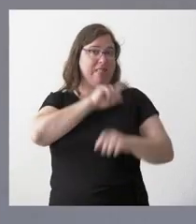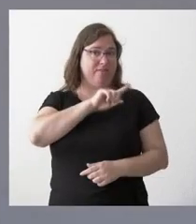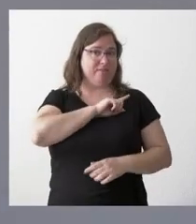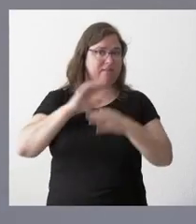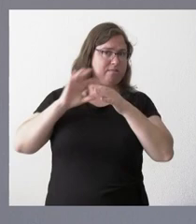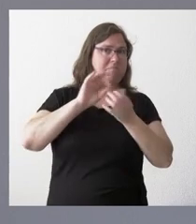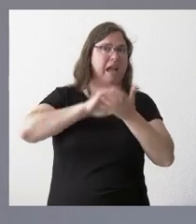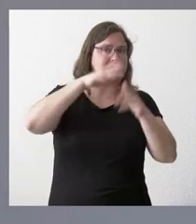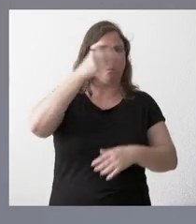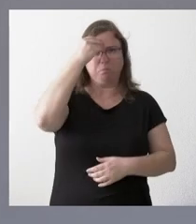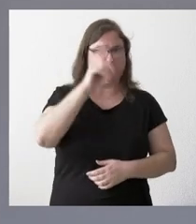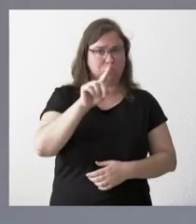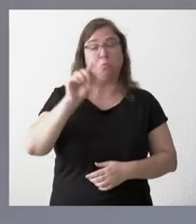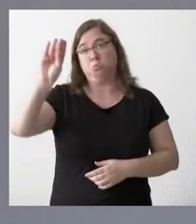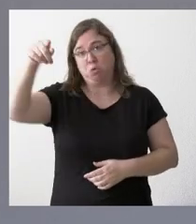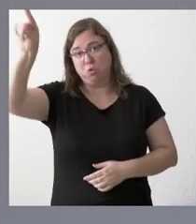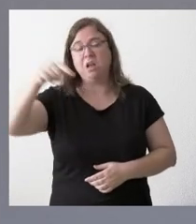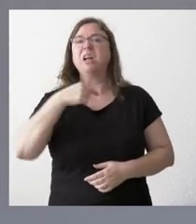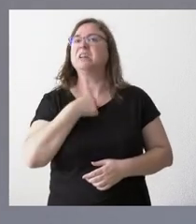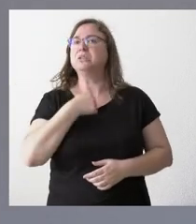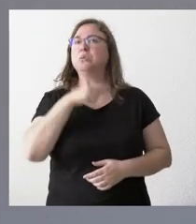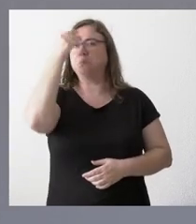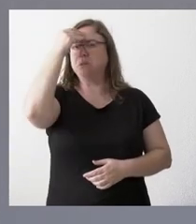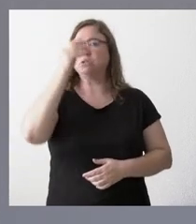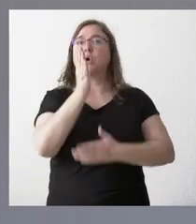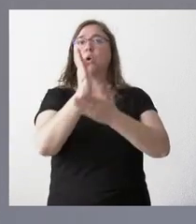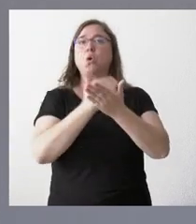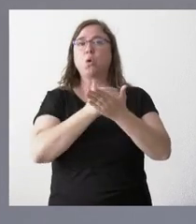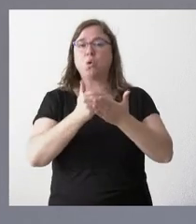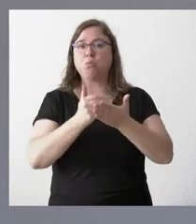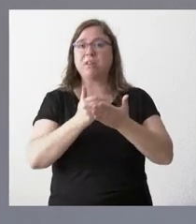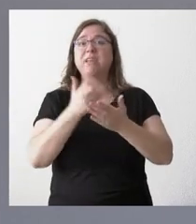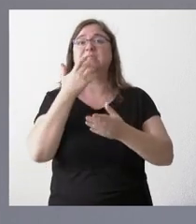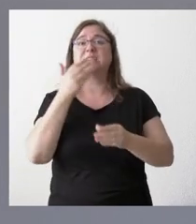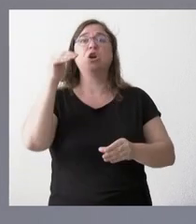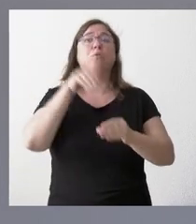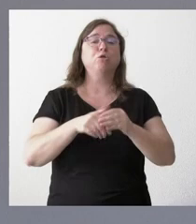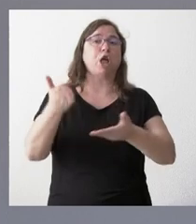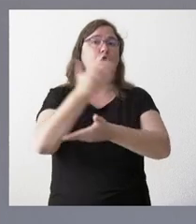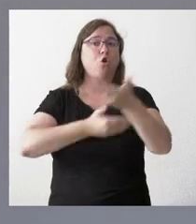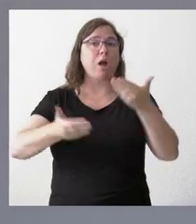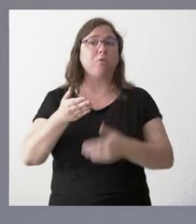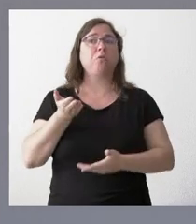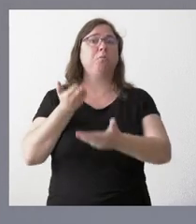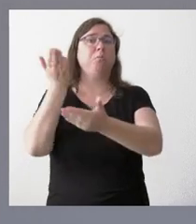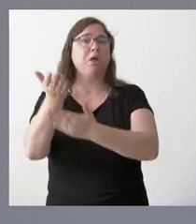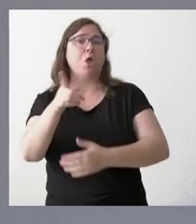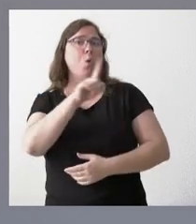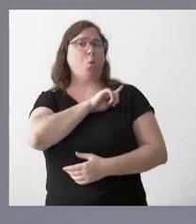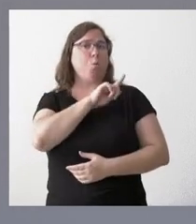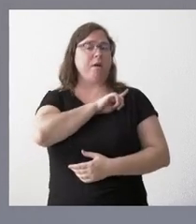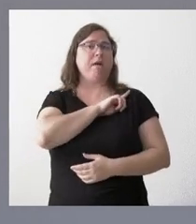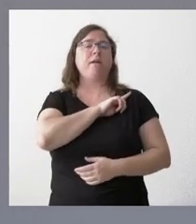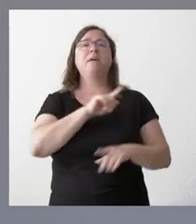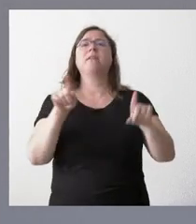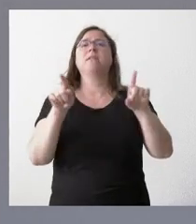En todo caso, se lo tiene que preguntar a ella. Y no entiendo yo que una comunidad autónoma, cuando muestra su colaboración o recurre a la UME, tenga que asumir